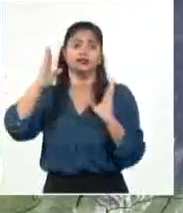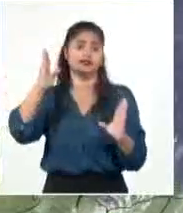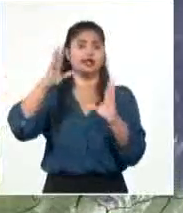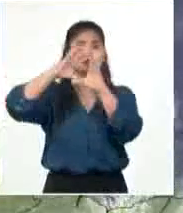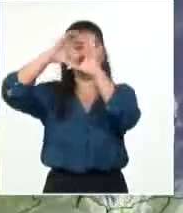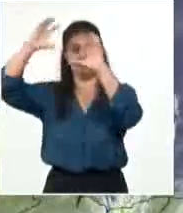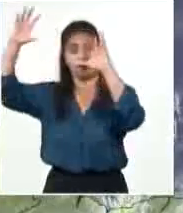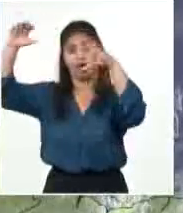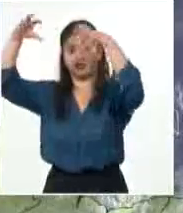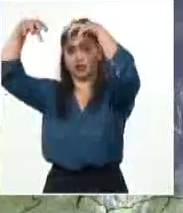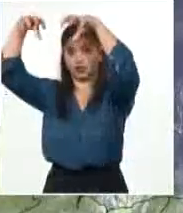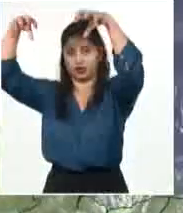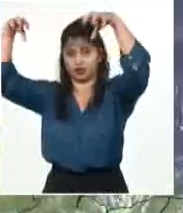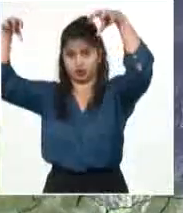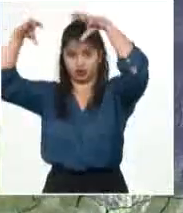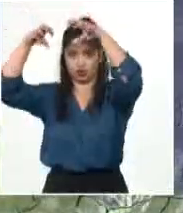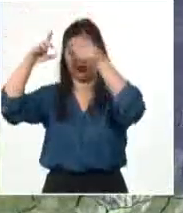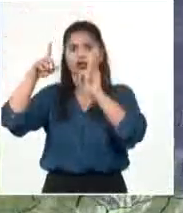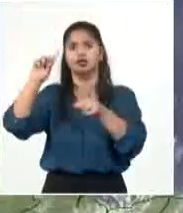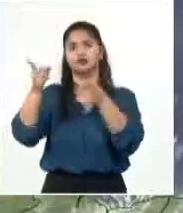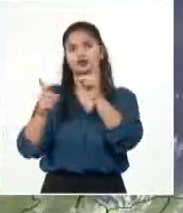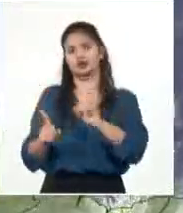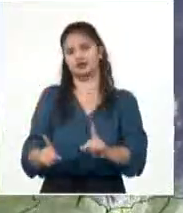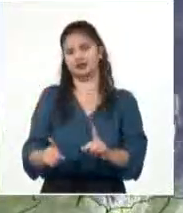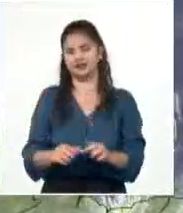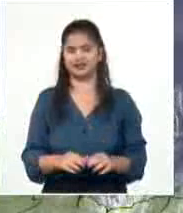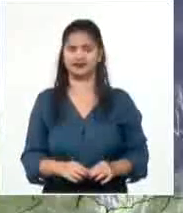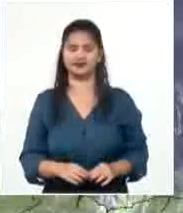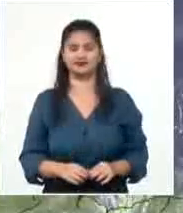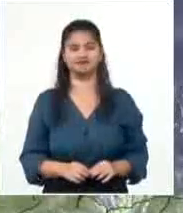en el occidente y también en algunas localidades de la región